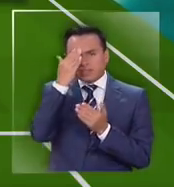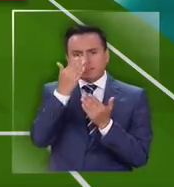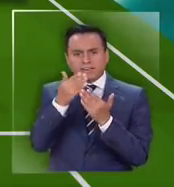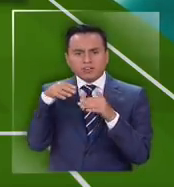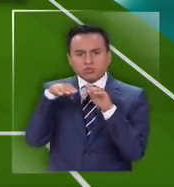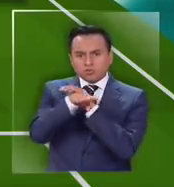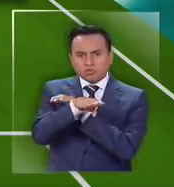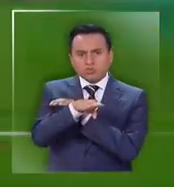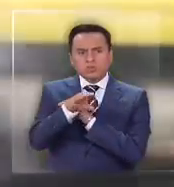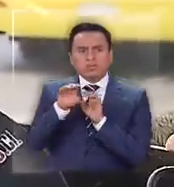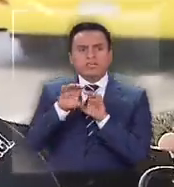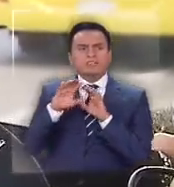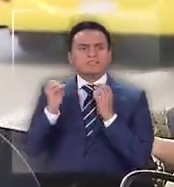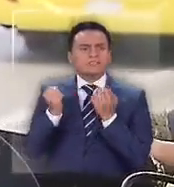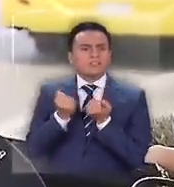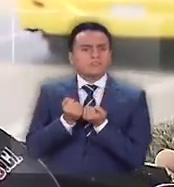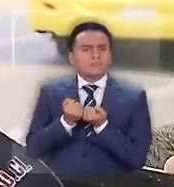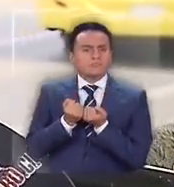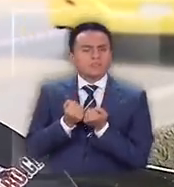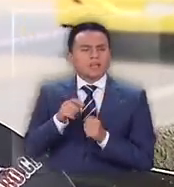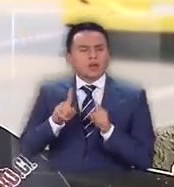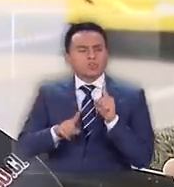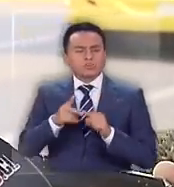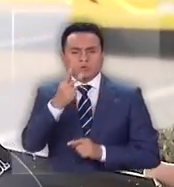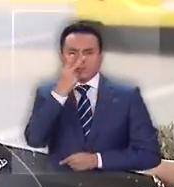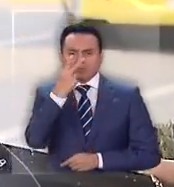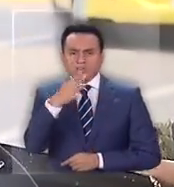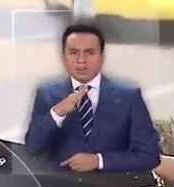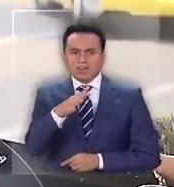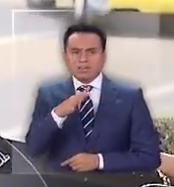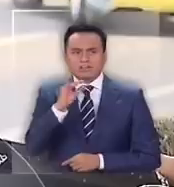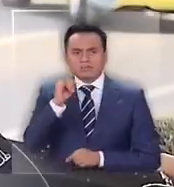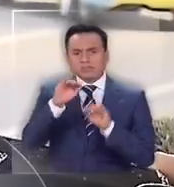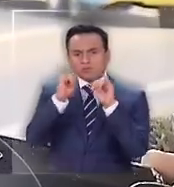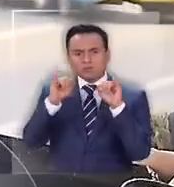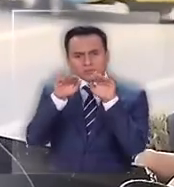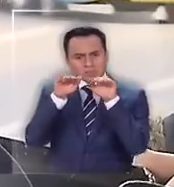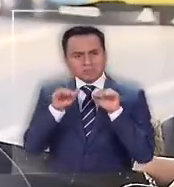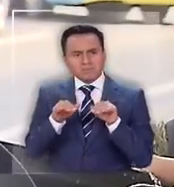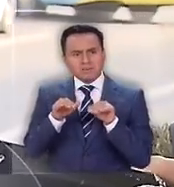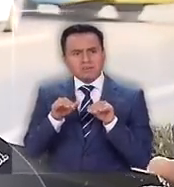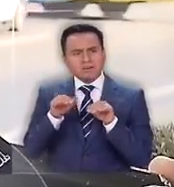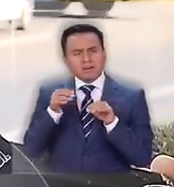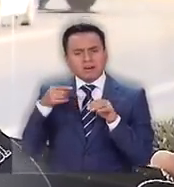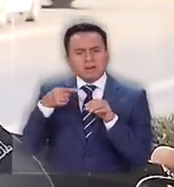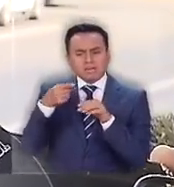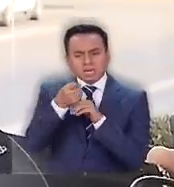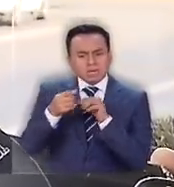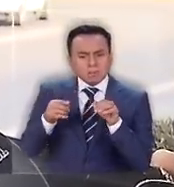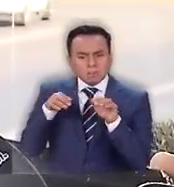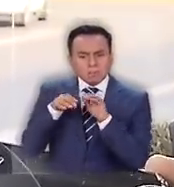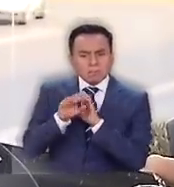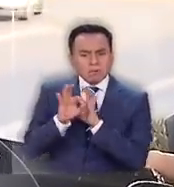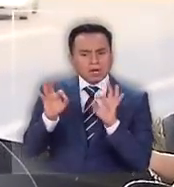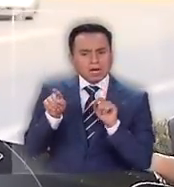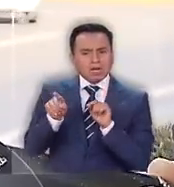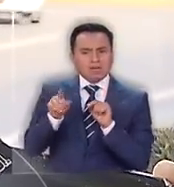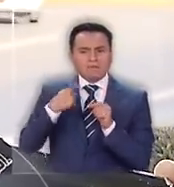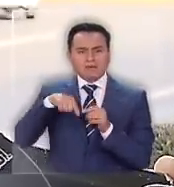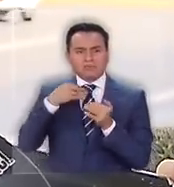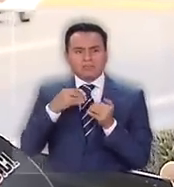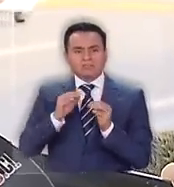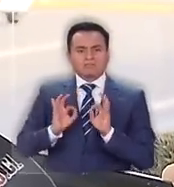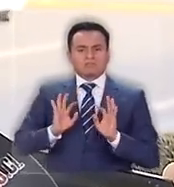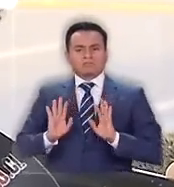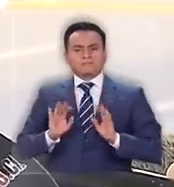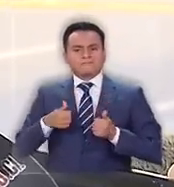en el estadio Jocay. Hemos visto algunos partidos donde siempre juegan de la misma manera, nunca salen a atacar, así que esperemos de nosotros andar fino,